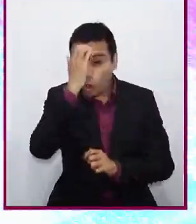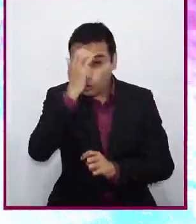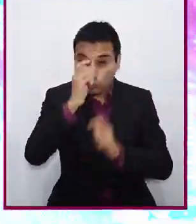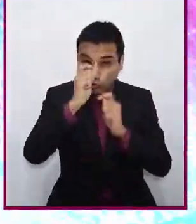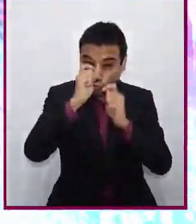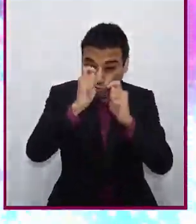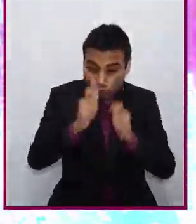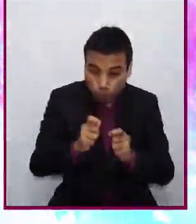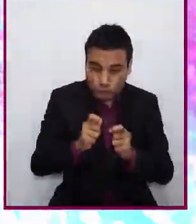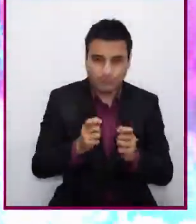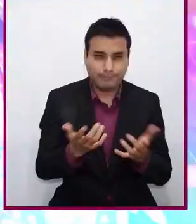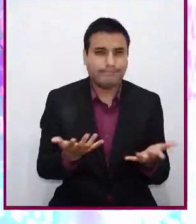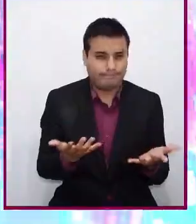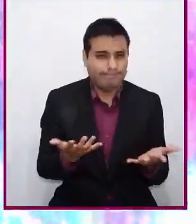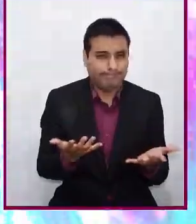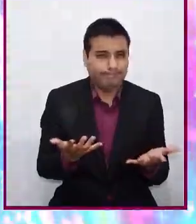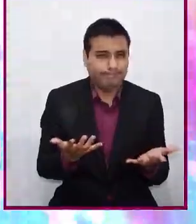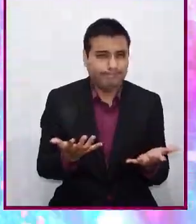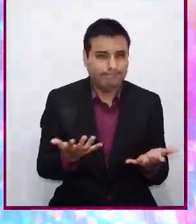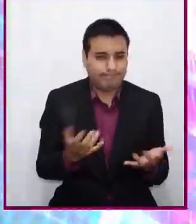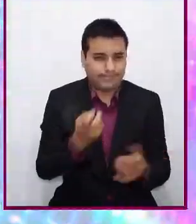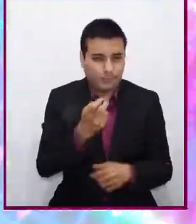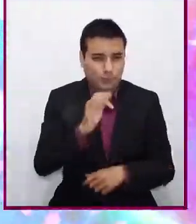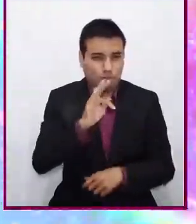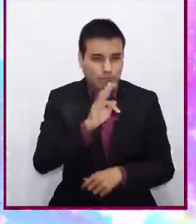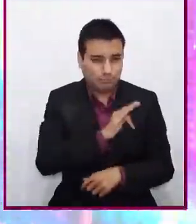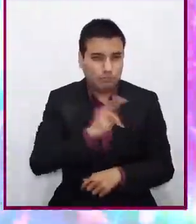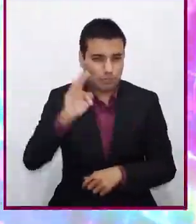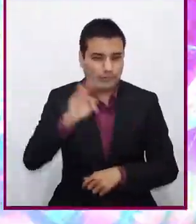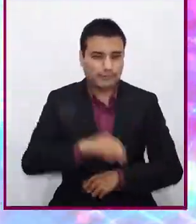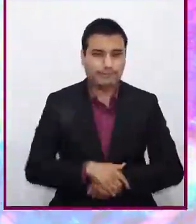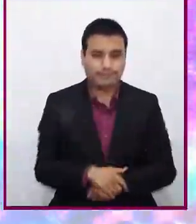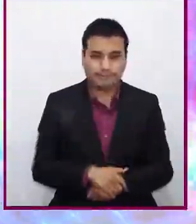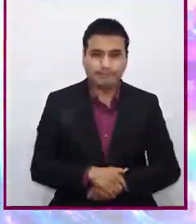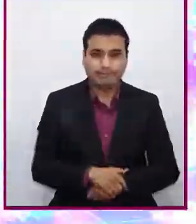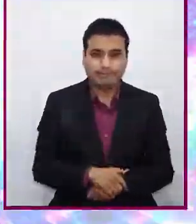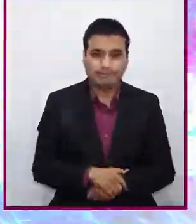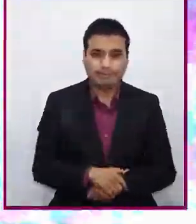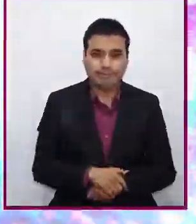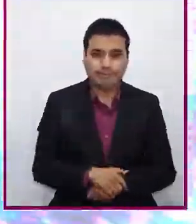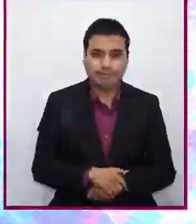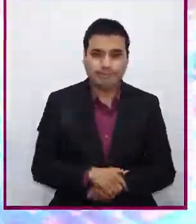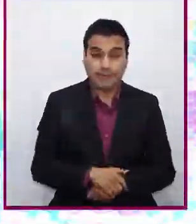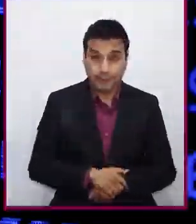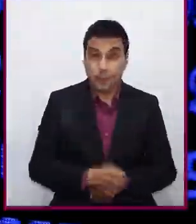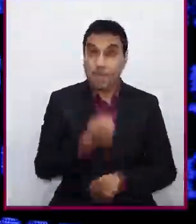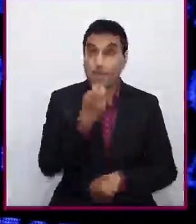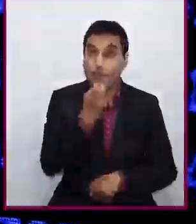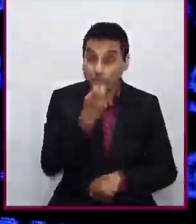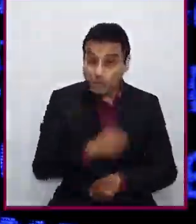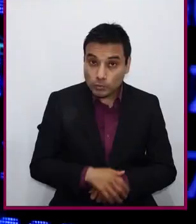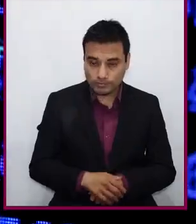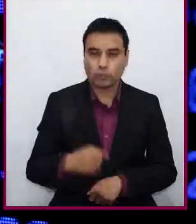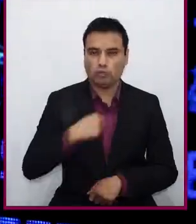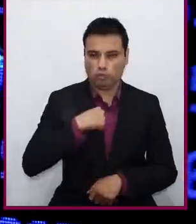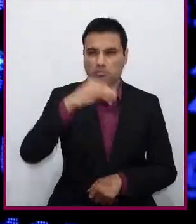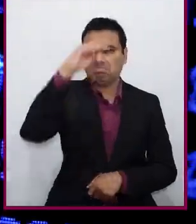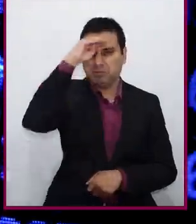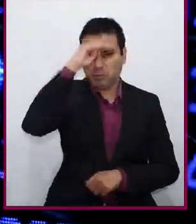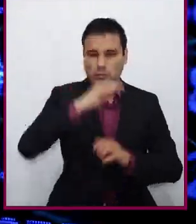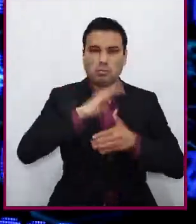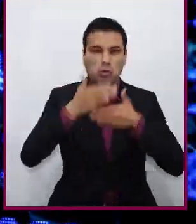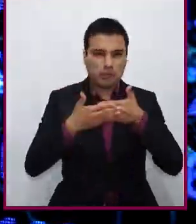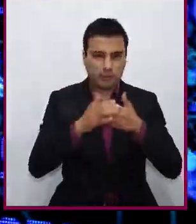crítico por resto estoy considerando crear mi propia app de streaming pues va a ser un fracaso